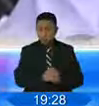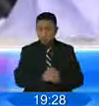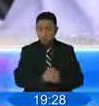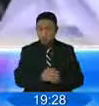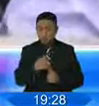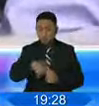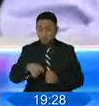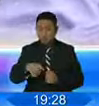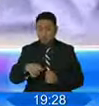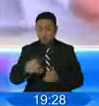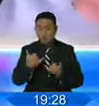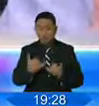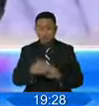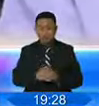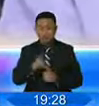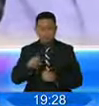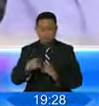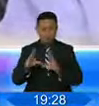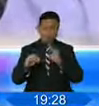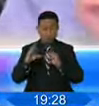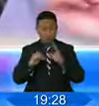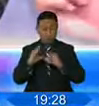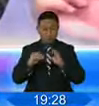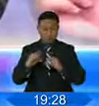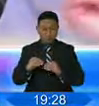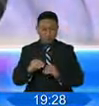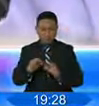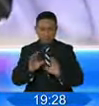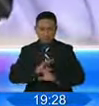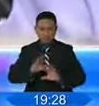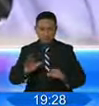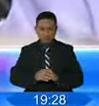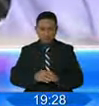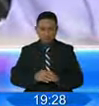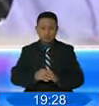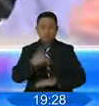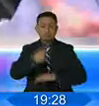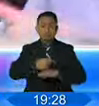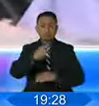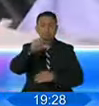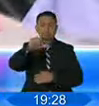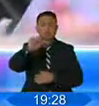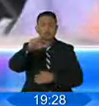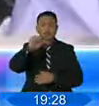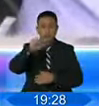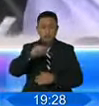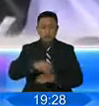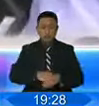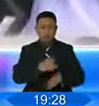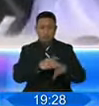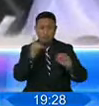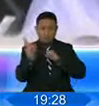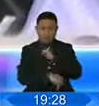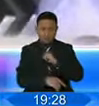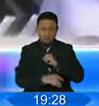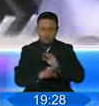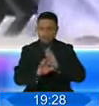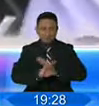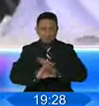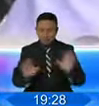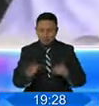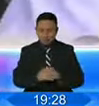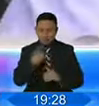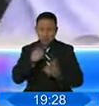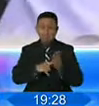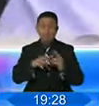momento, tal como se quiere tergiversar, el general Alama ha desautorizado a la gente. Tal cierto es que si